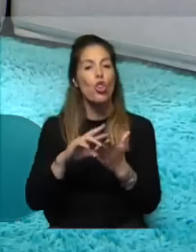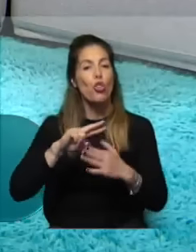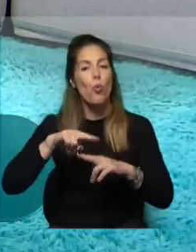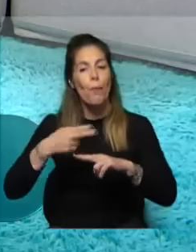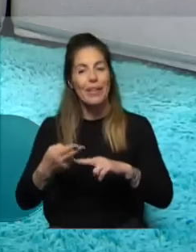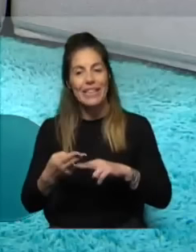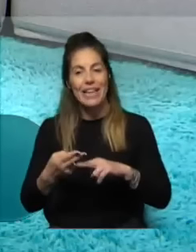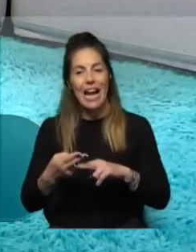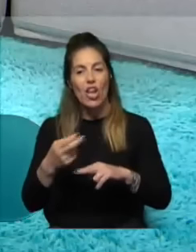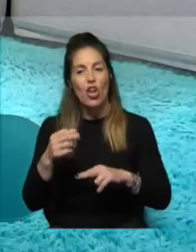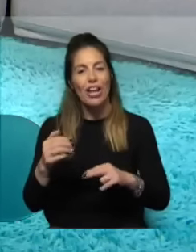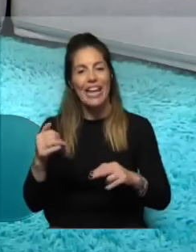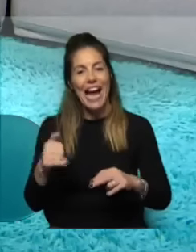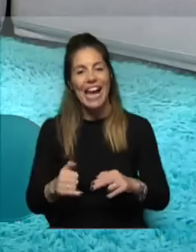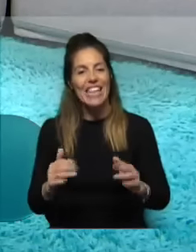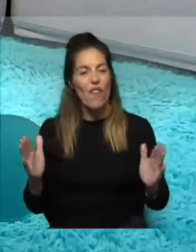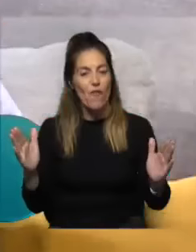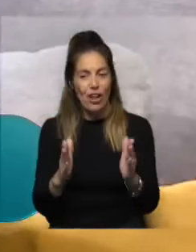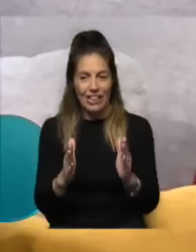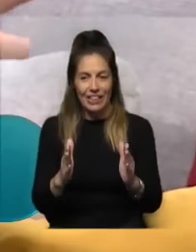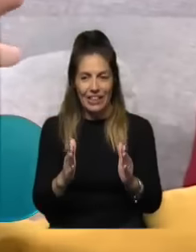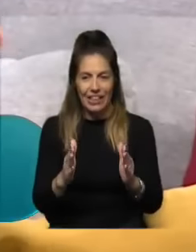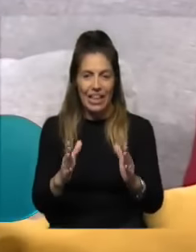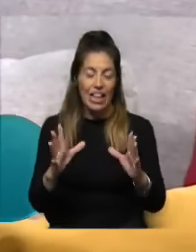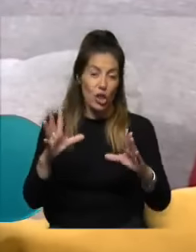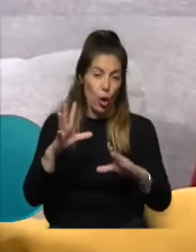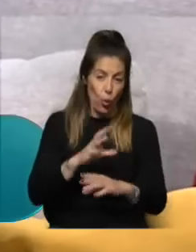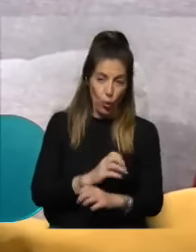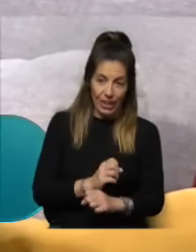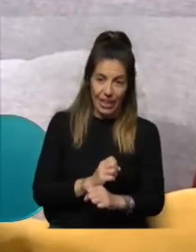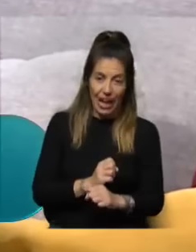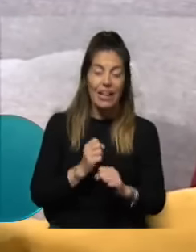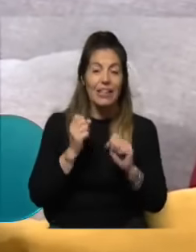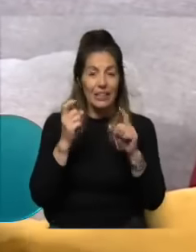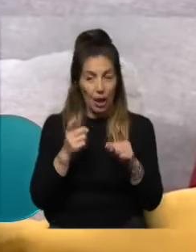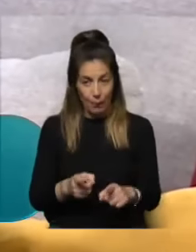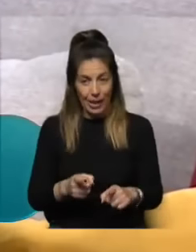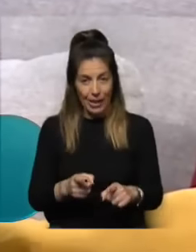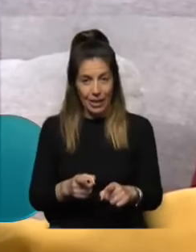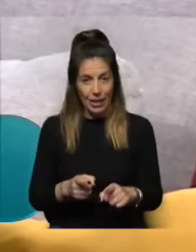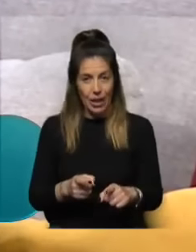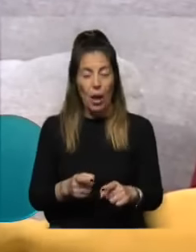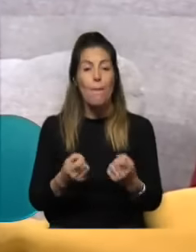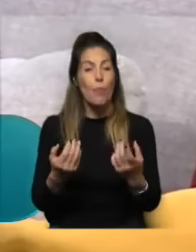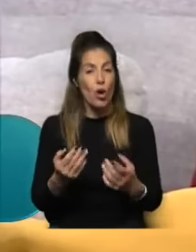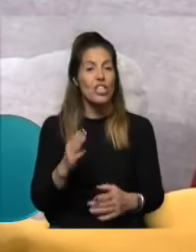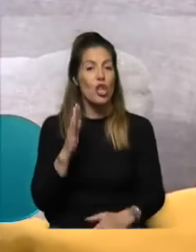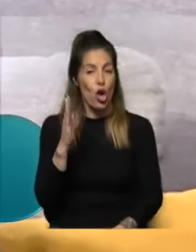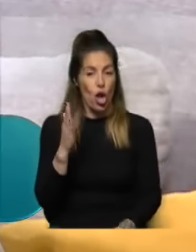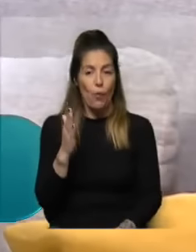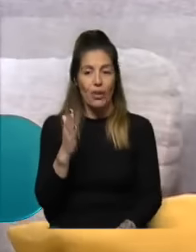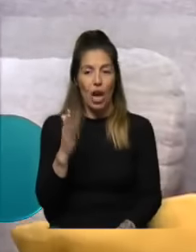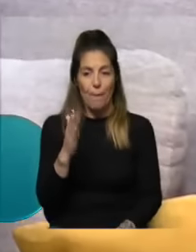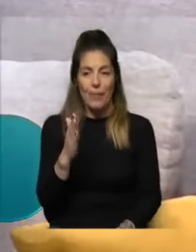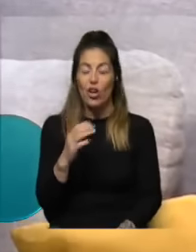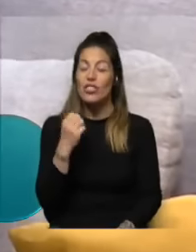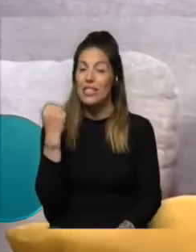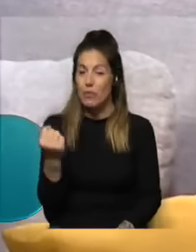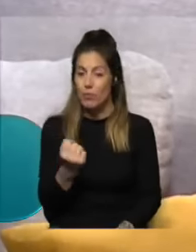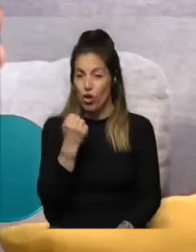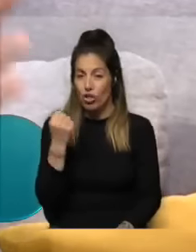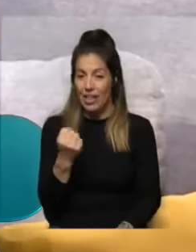enfrente. De todo. De todo. De penumbras, de oscuridad, que hay que pensarlo también. Por eso la ubicación de los espejos es muy importante. Nunca había pensado.